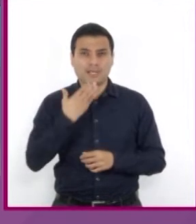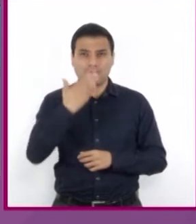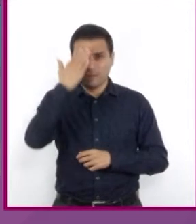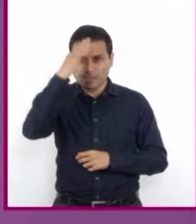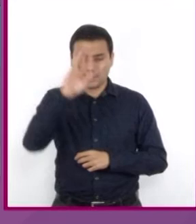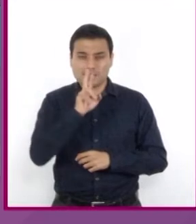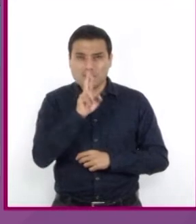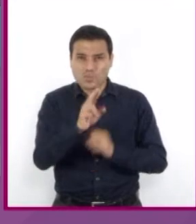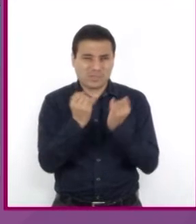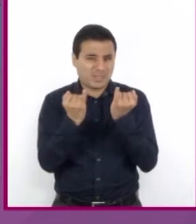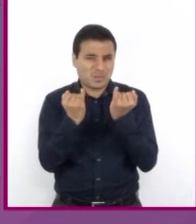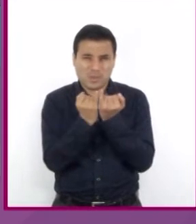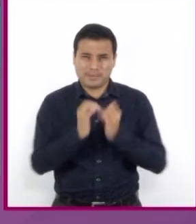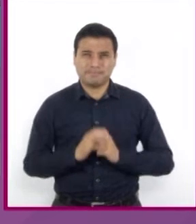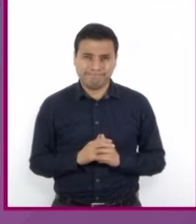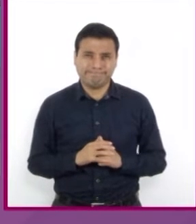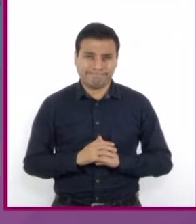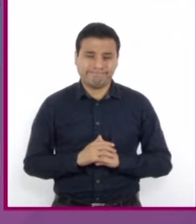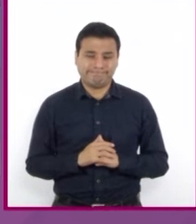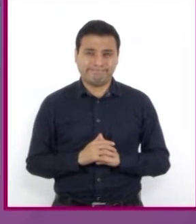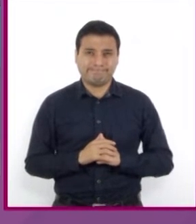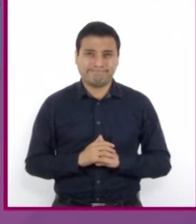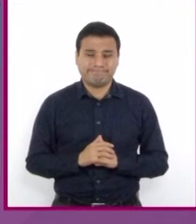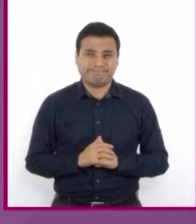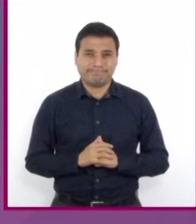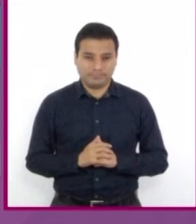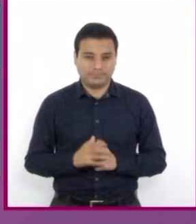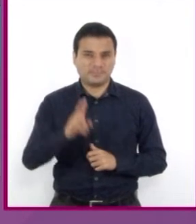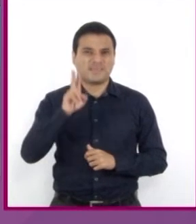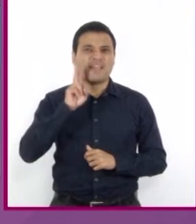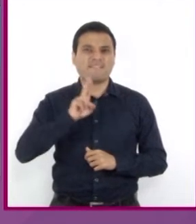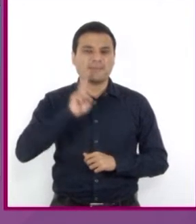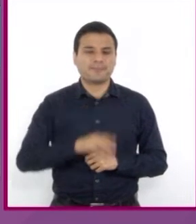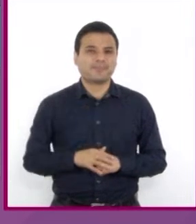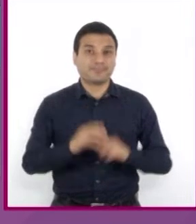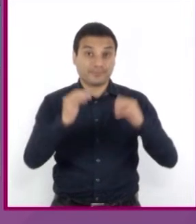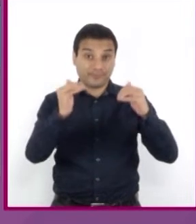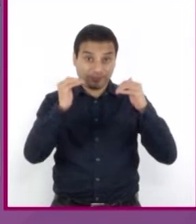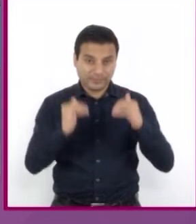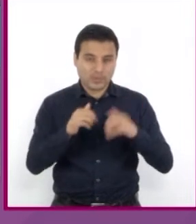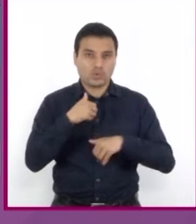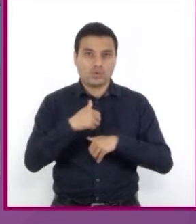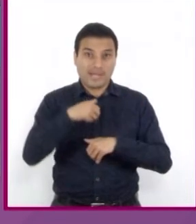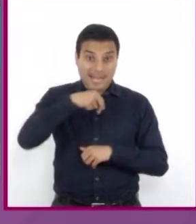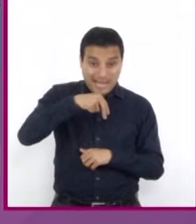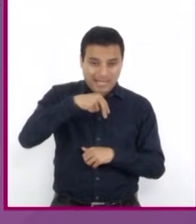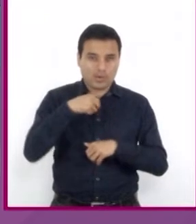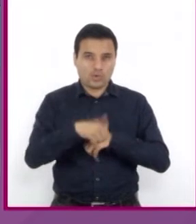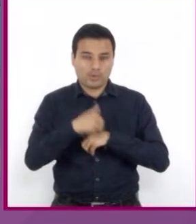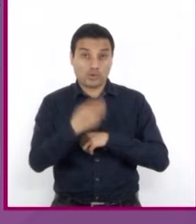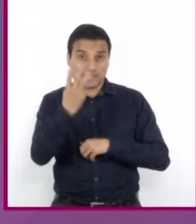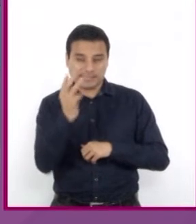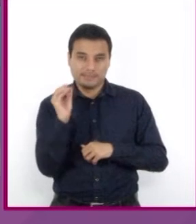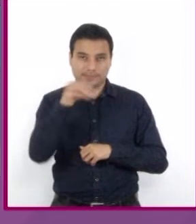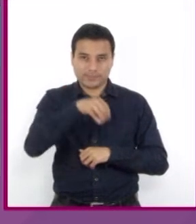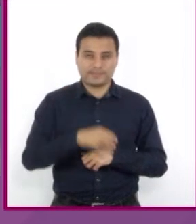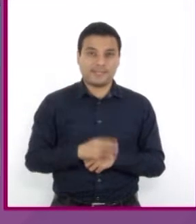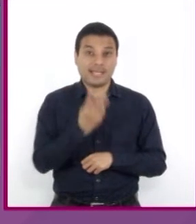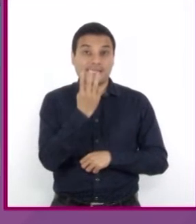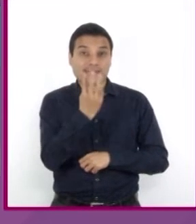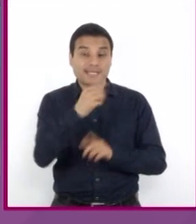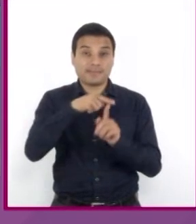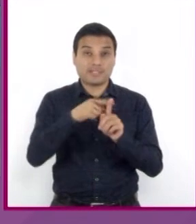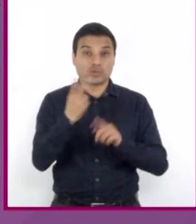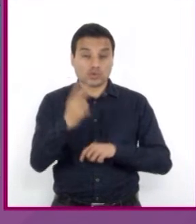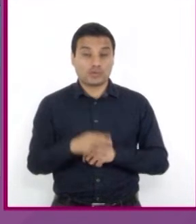mismo resultado, 5. Veamos qué pasa cuando n es igual a 3. 3 más 2